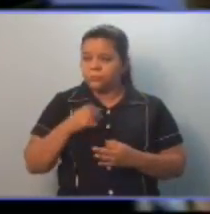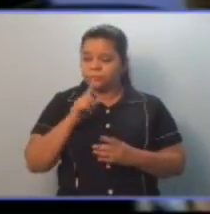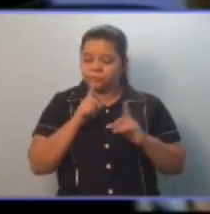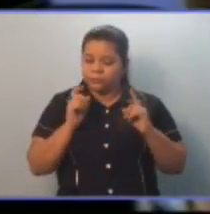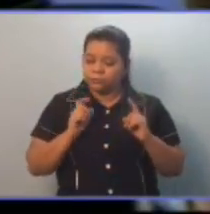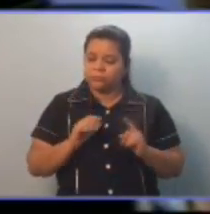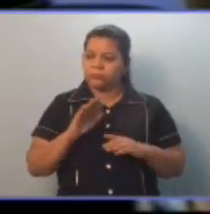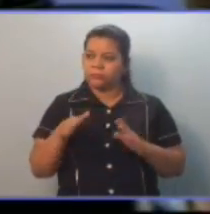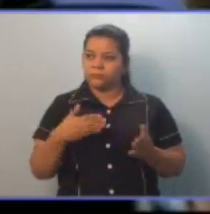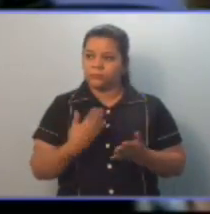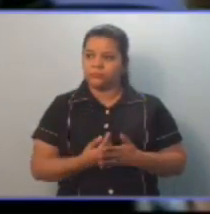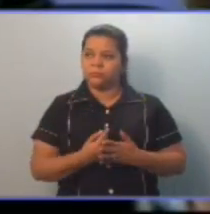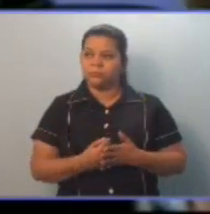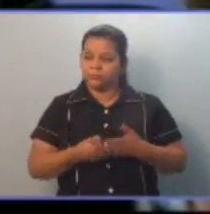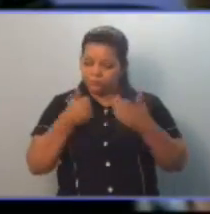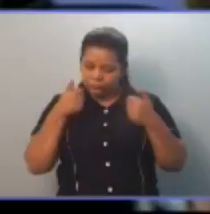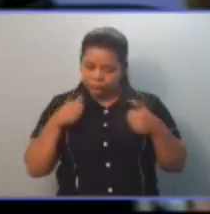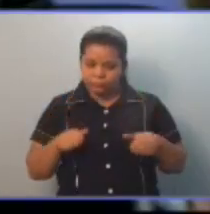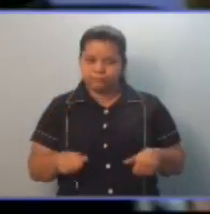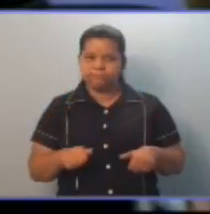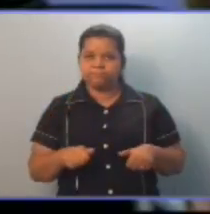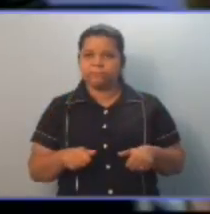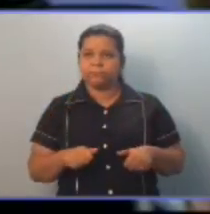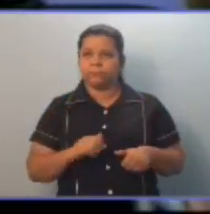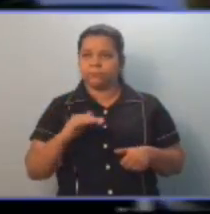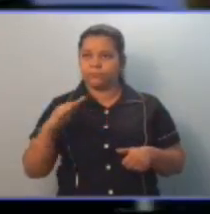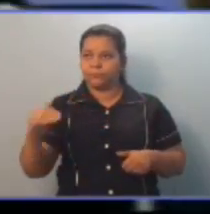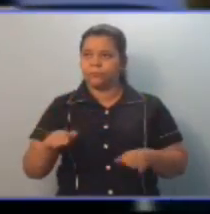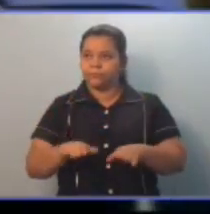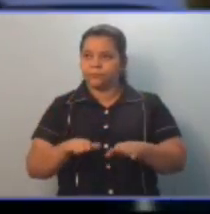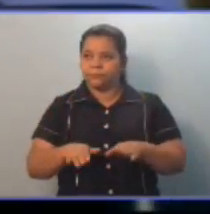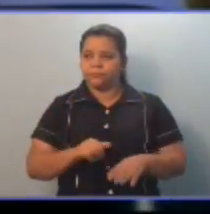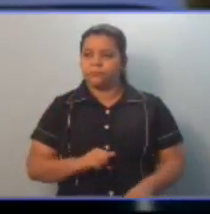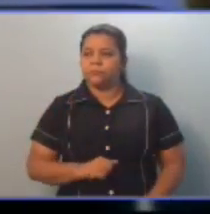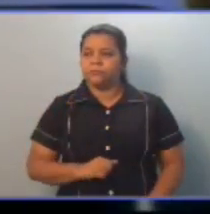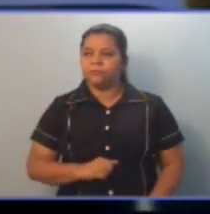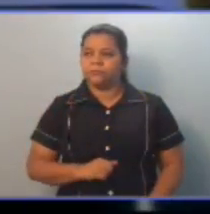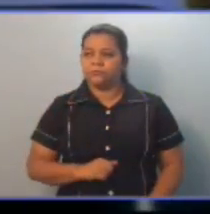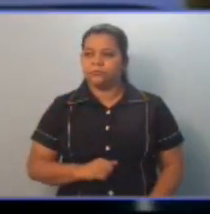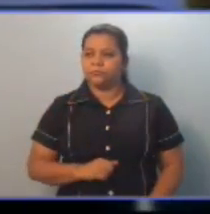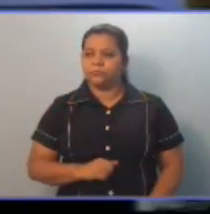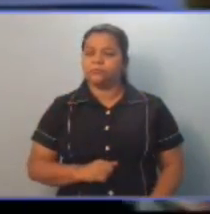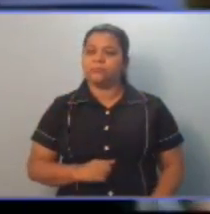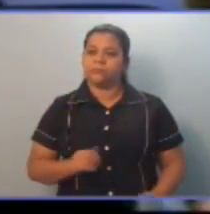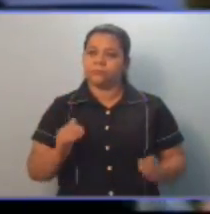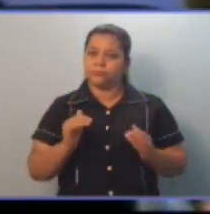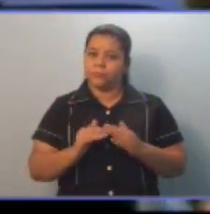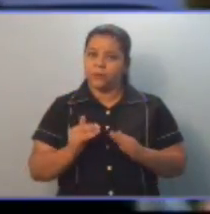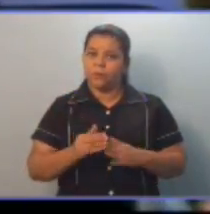sobre lo que es la Convención Nacional. Muchas gracias. Sí, también la pregunta es bastante